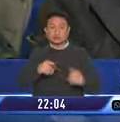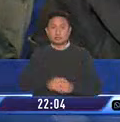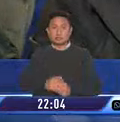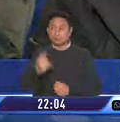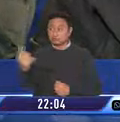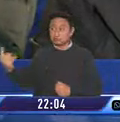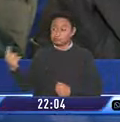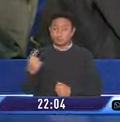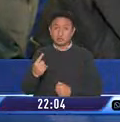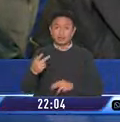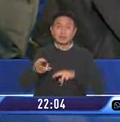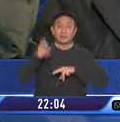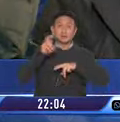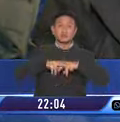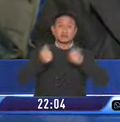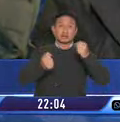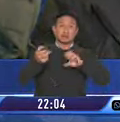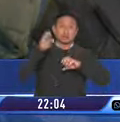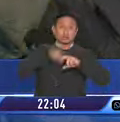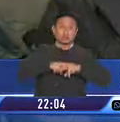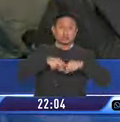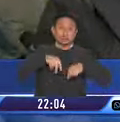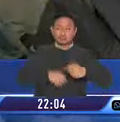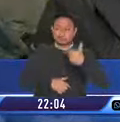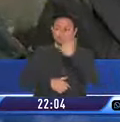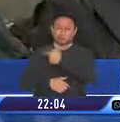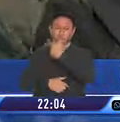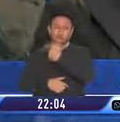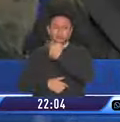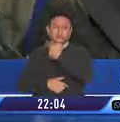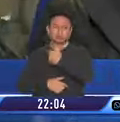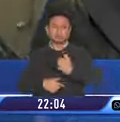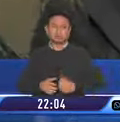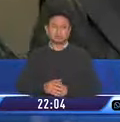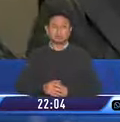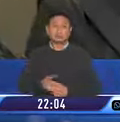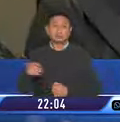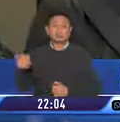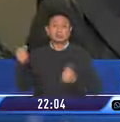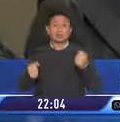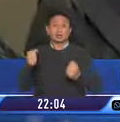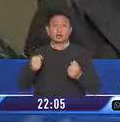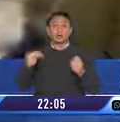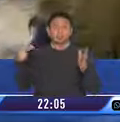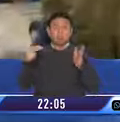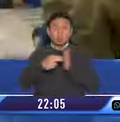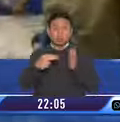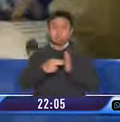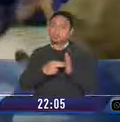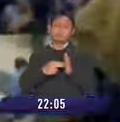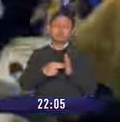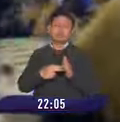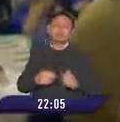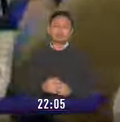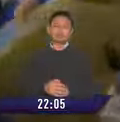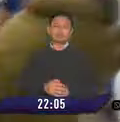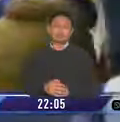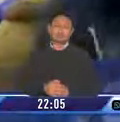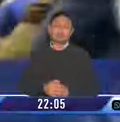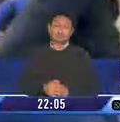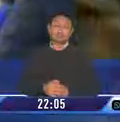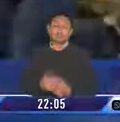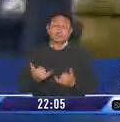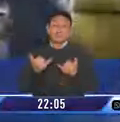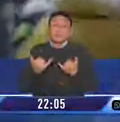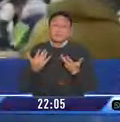apenas Fernando se sube al vehículo. Lastimosamente, ese vehículo no era blindado. Eso es lo que se dice. Ahora